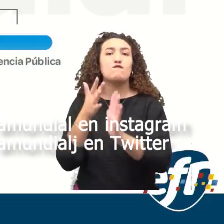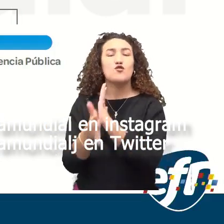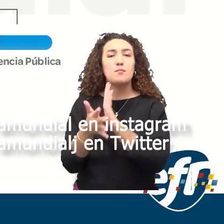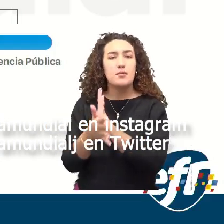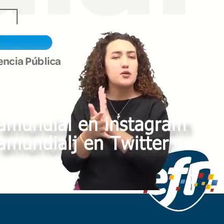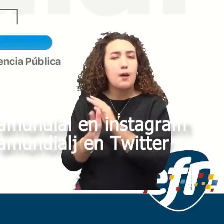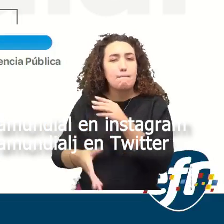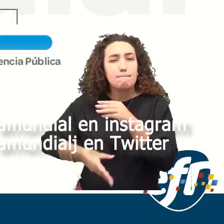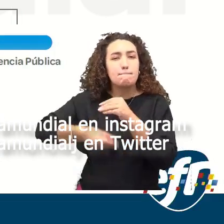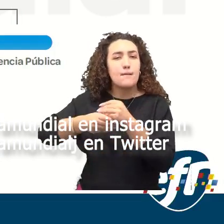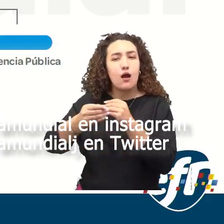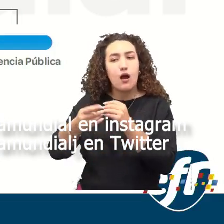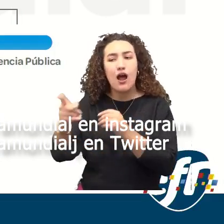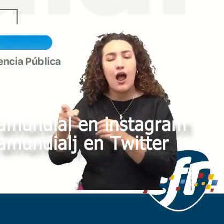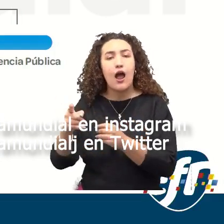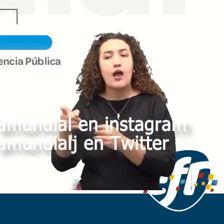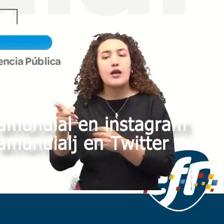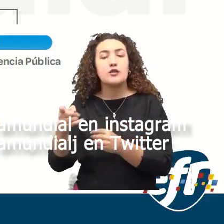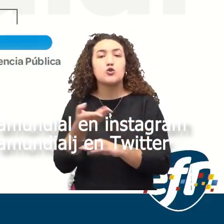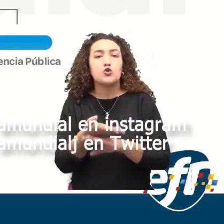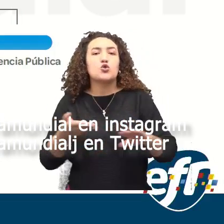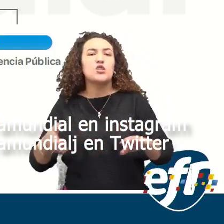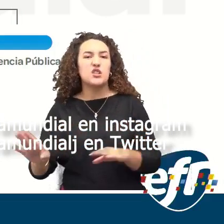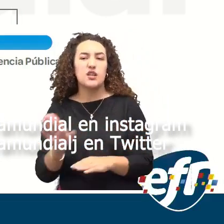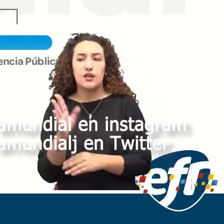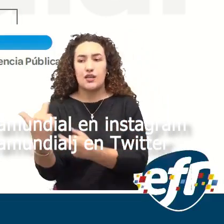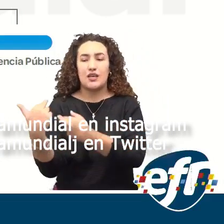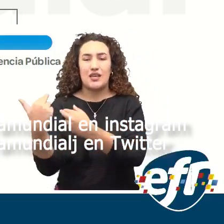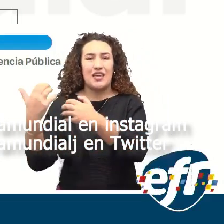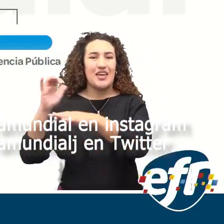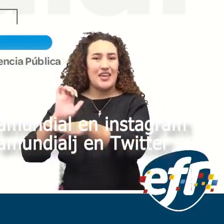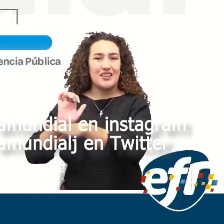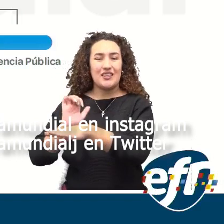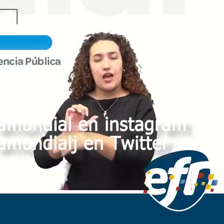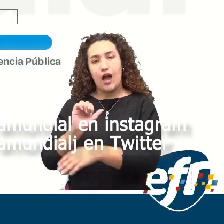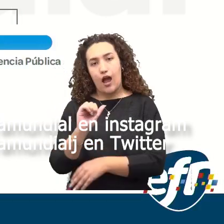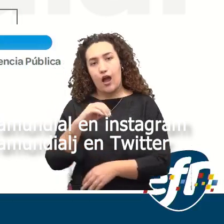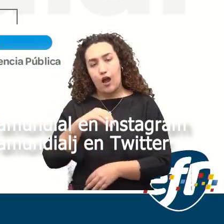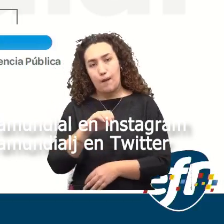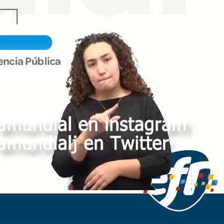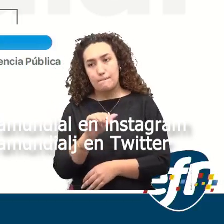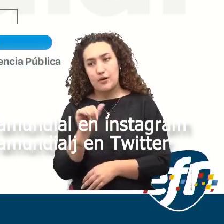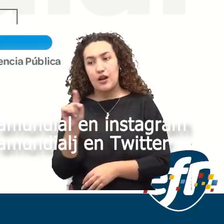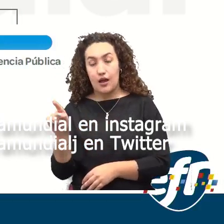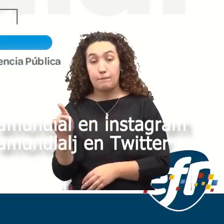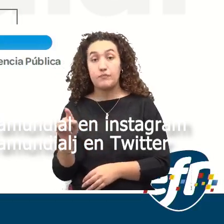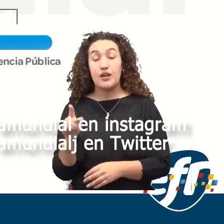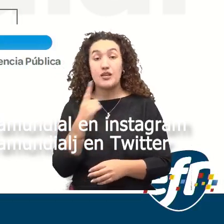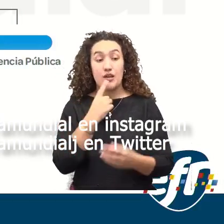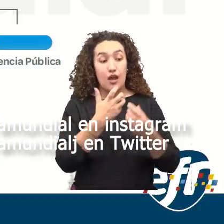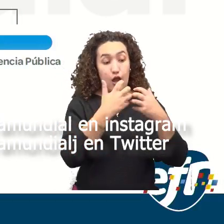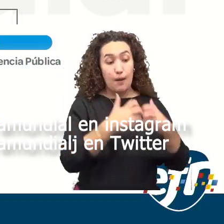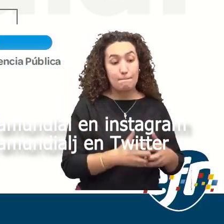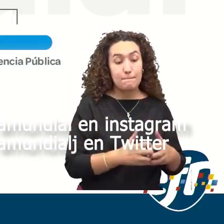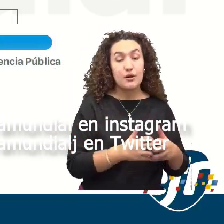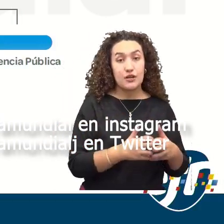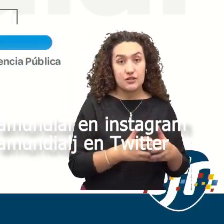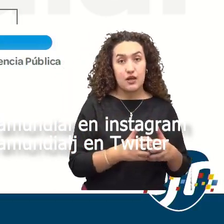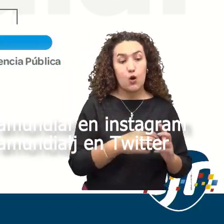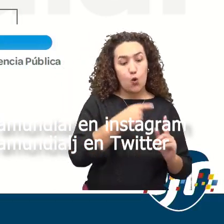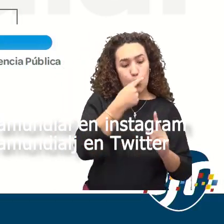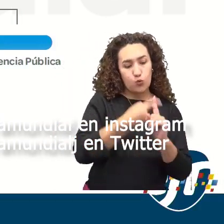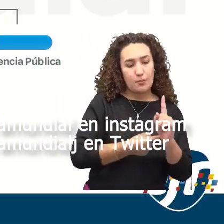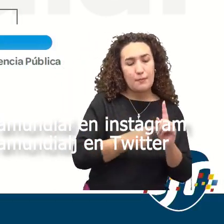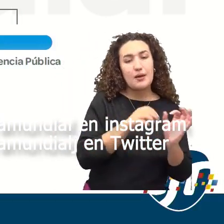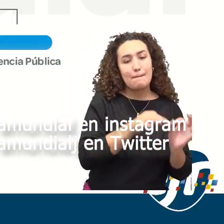la Autoridad de Licencias Ambientales. A partir de ese momento el concesionario tiene 2 meses, un mes prorrogable por un mes, seguramente serán